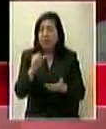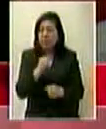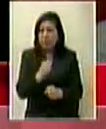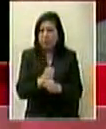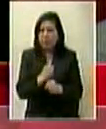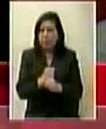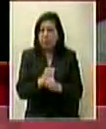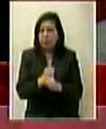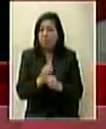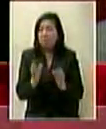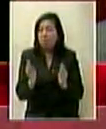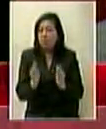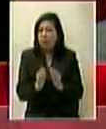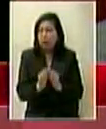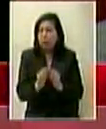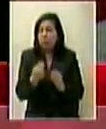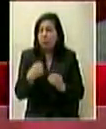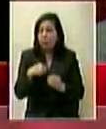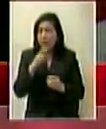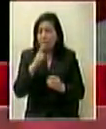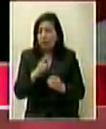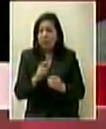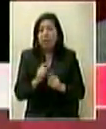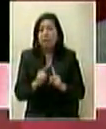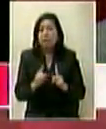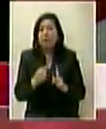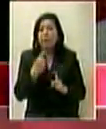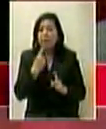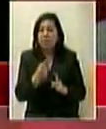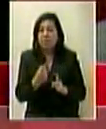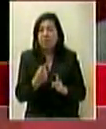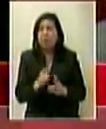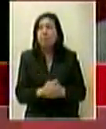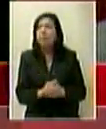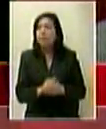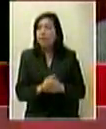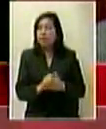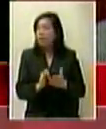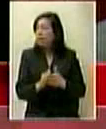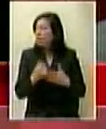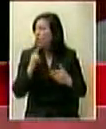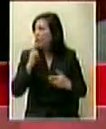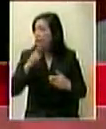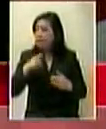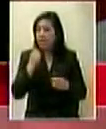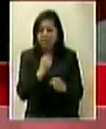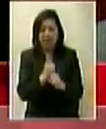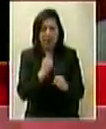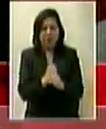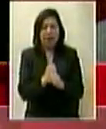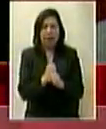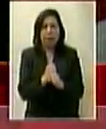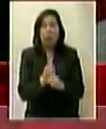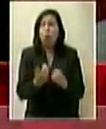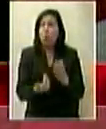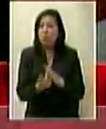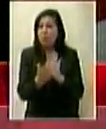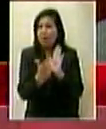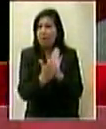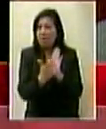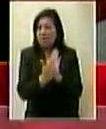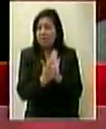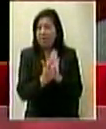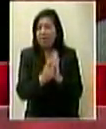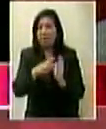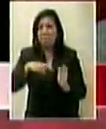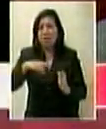la micro y pequeña empresa en nuestro país. Sí, invocamos al Congreso de la República que es necesario trabajar la nueva Ley General